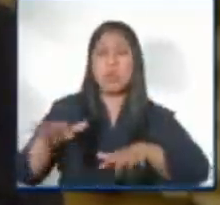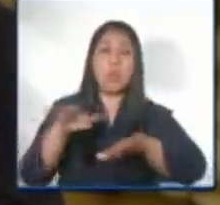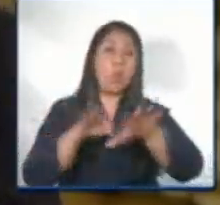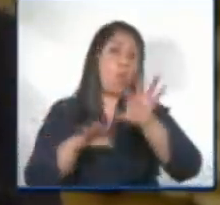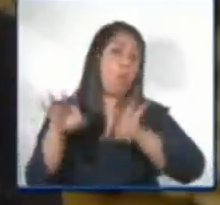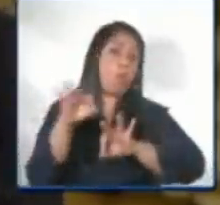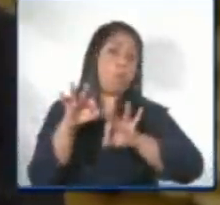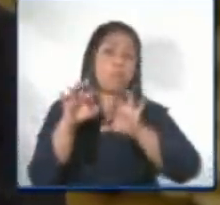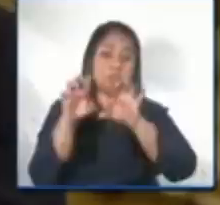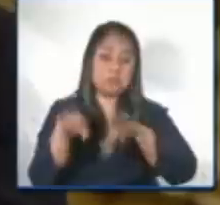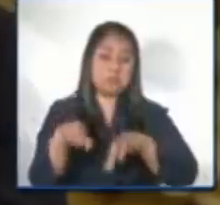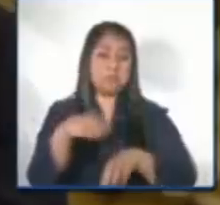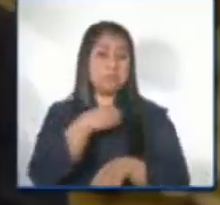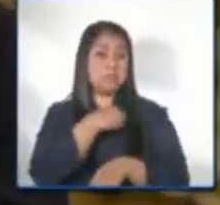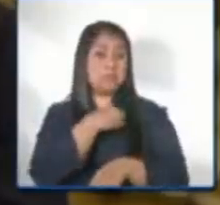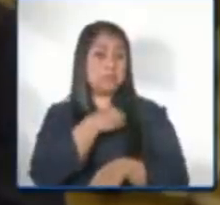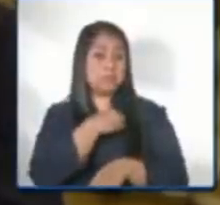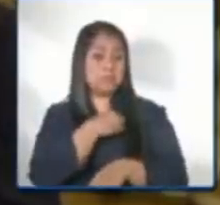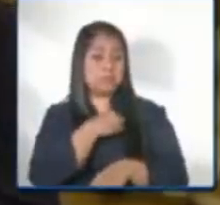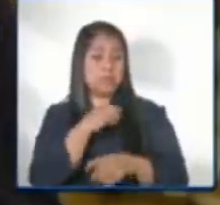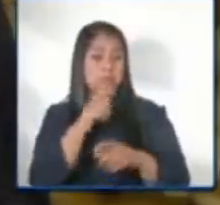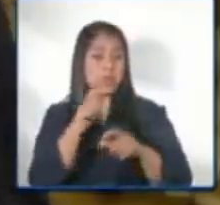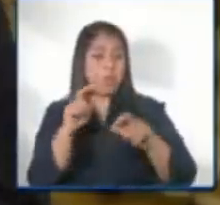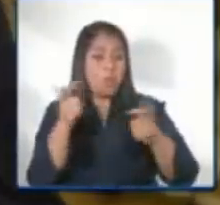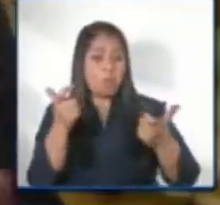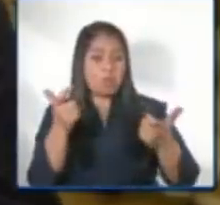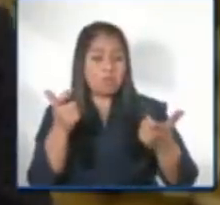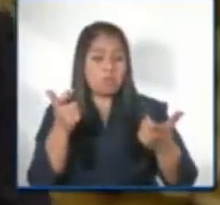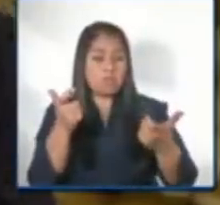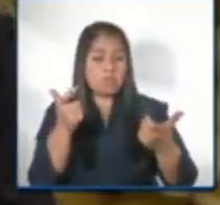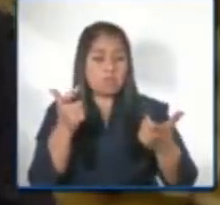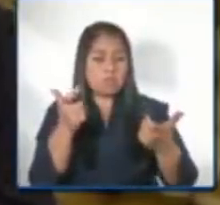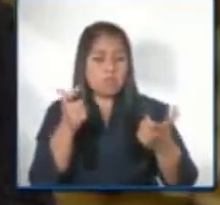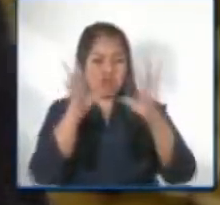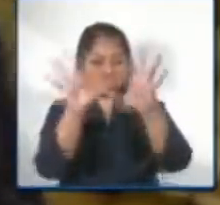si era alguien que buscaba cómo quitar algo,